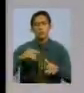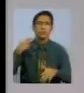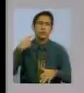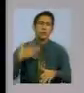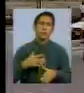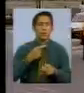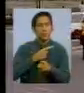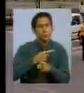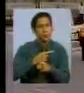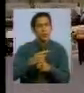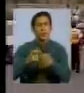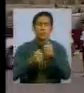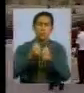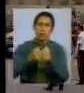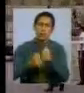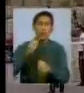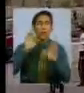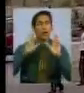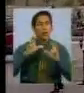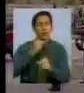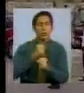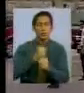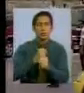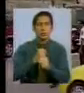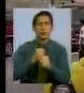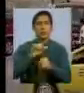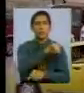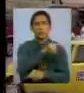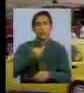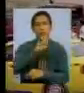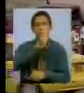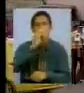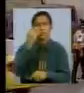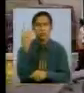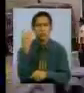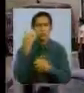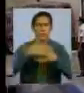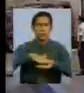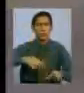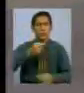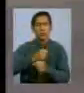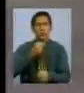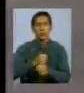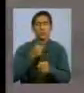esta cuestión. Se espera que la obra terminada esté en septiembre del 2012 y que con